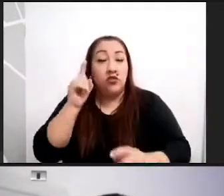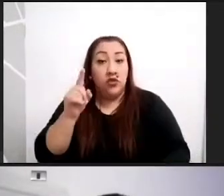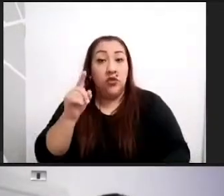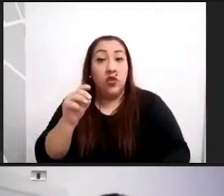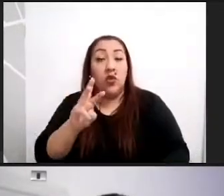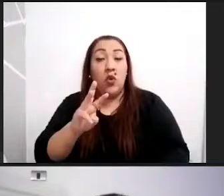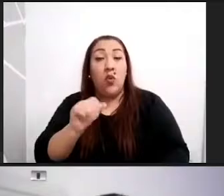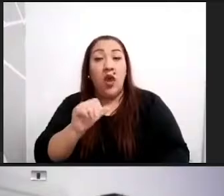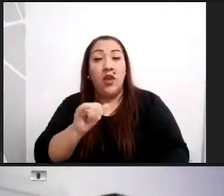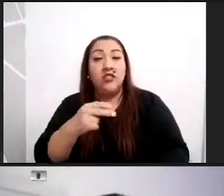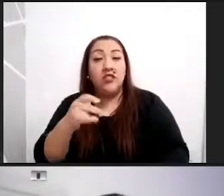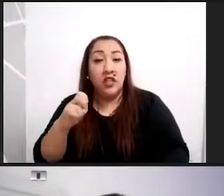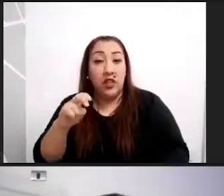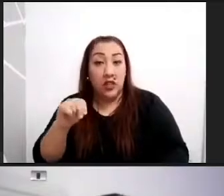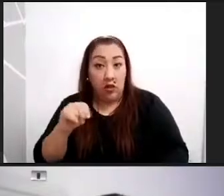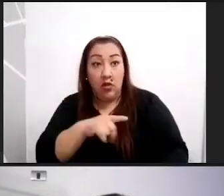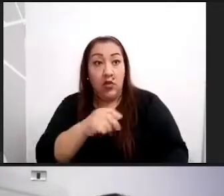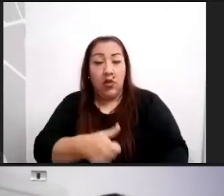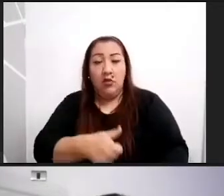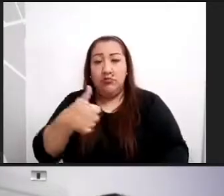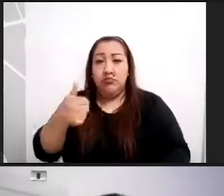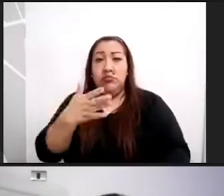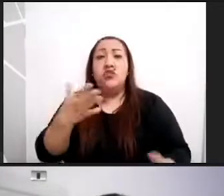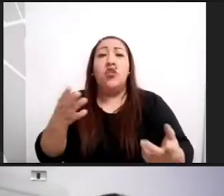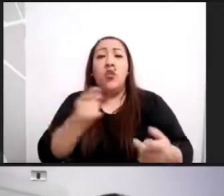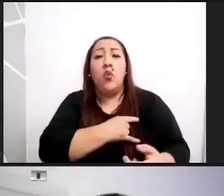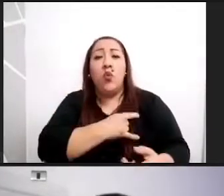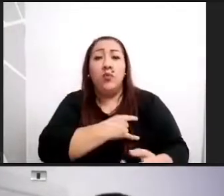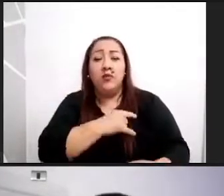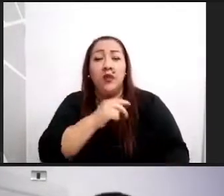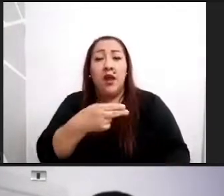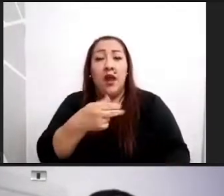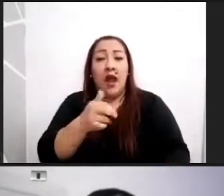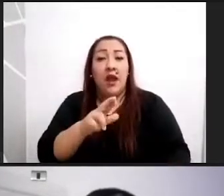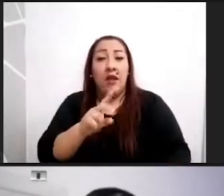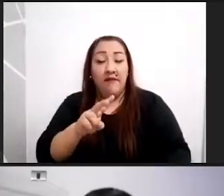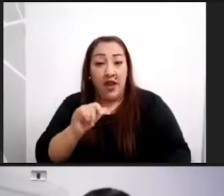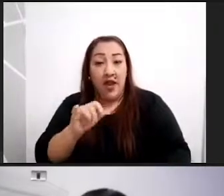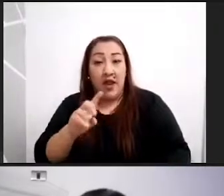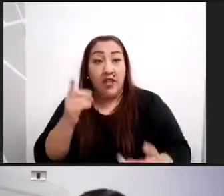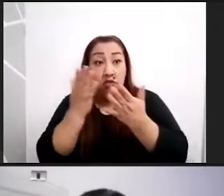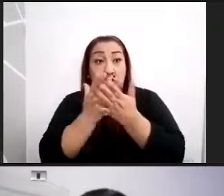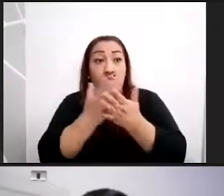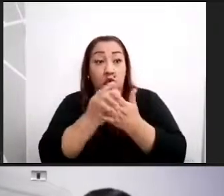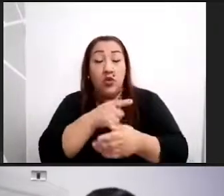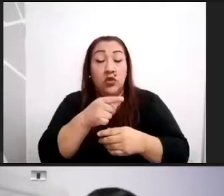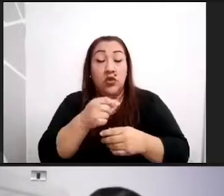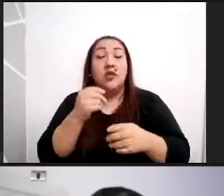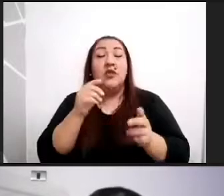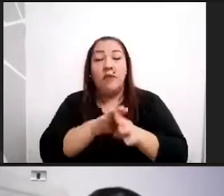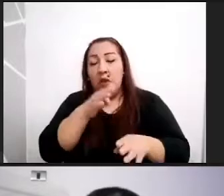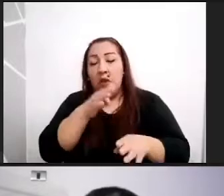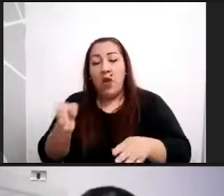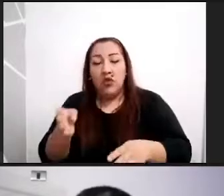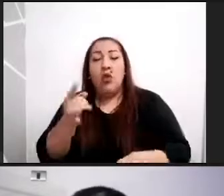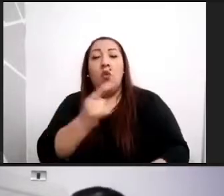y maestría en gobierno en la Universidad de Harvard y su bachillerato en ciencia política en la Universidad de Chicago.